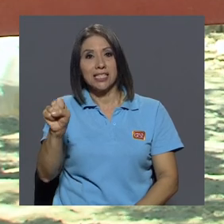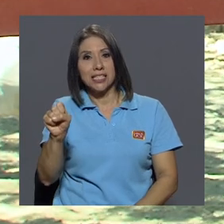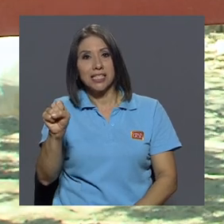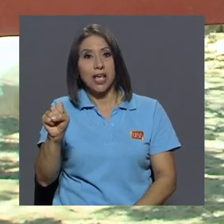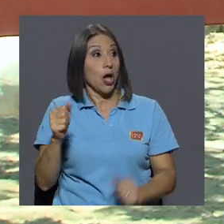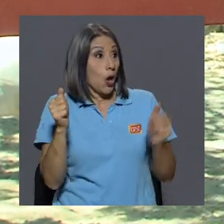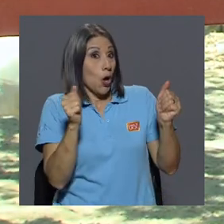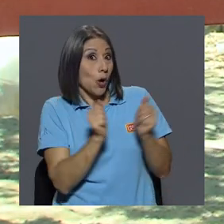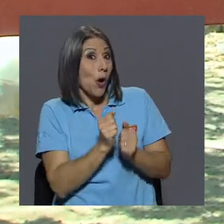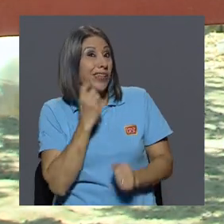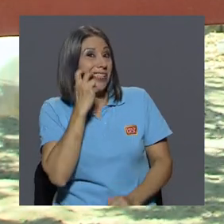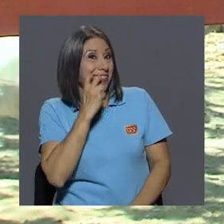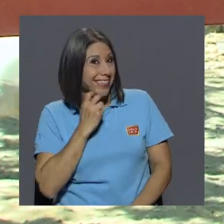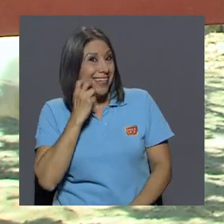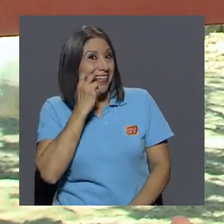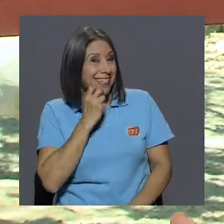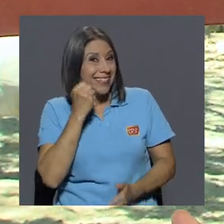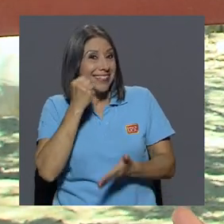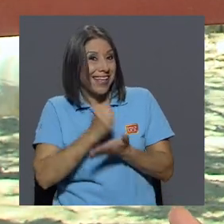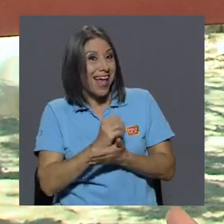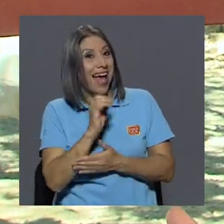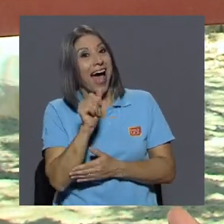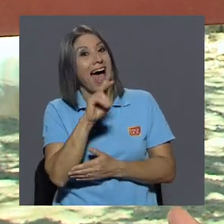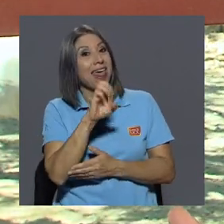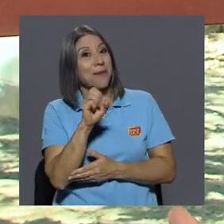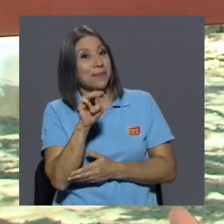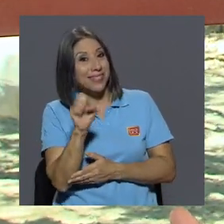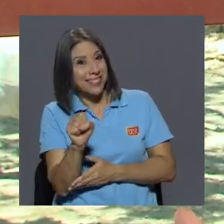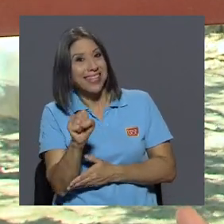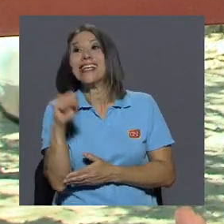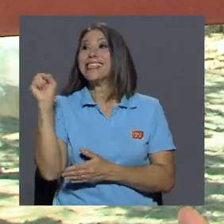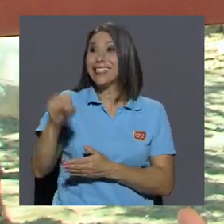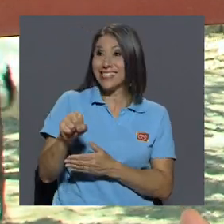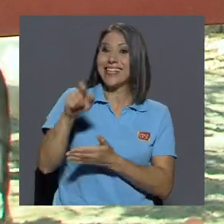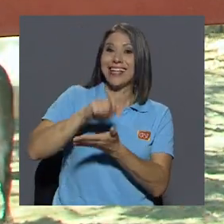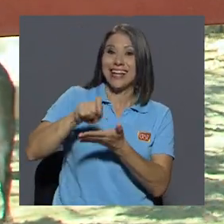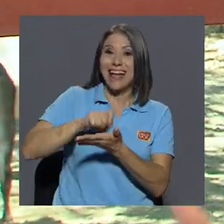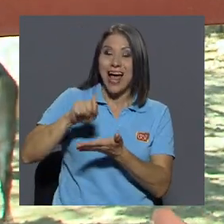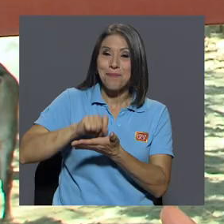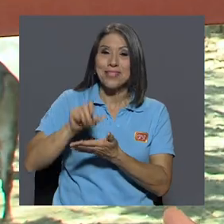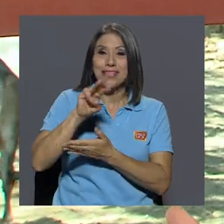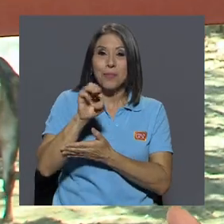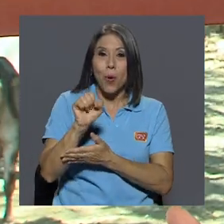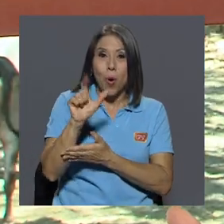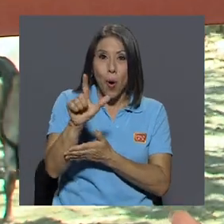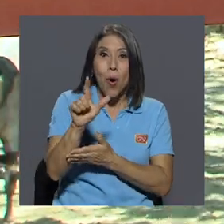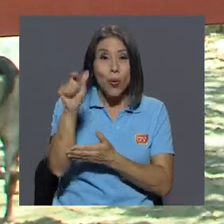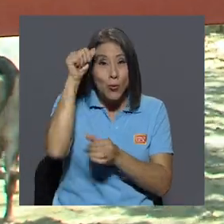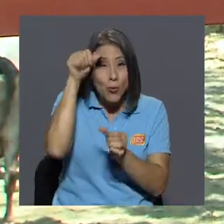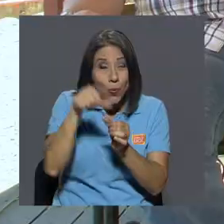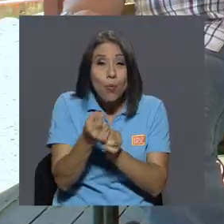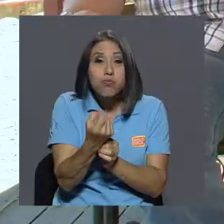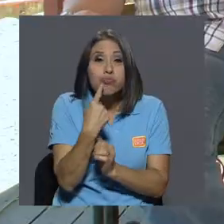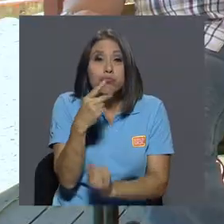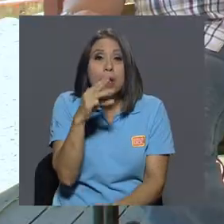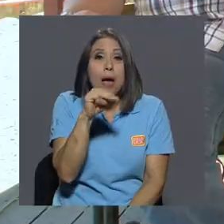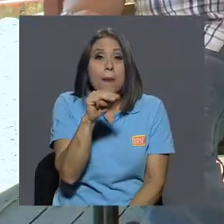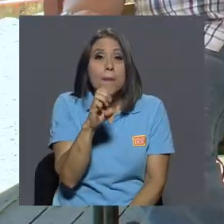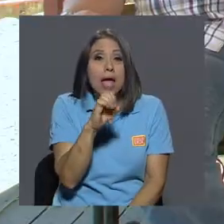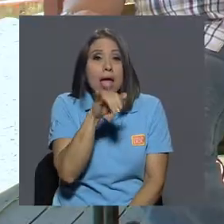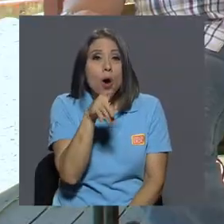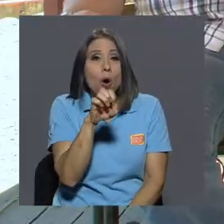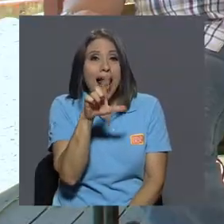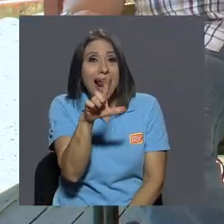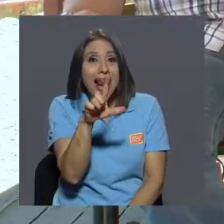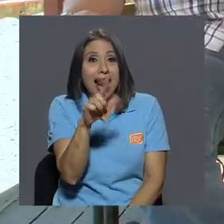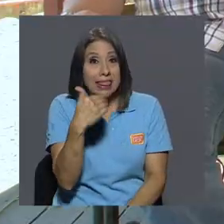Sí, cómo no. Chicle de Adam, el lápiz de Mongol. ¿Se acuerda? Sí, sí. La Mejoral. Habían unos cuadernos de La